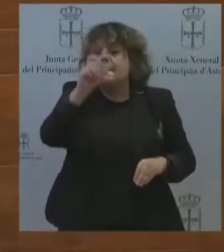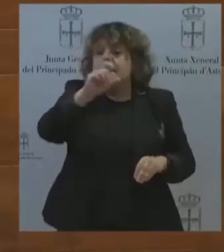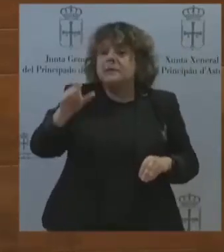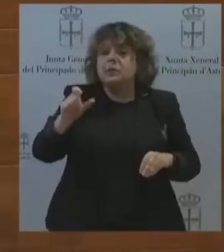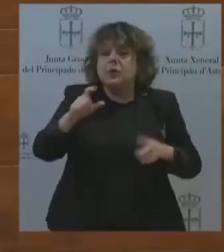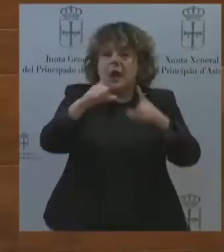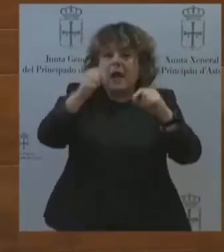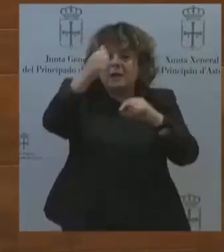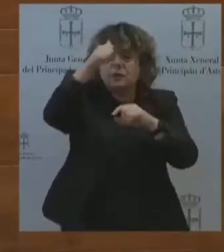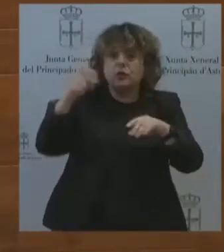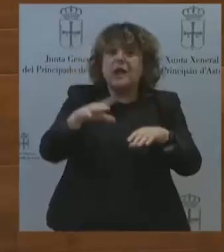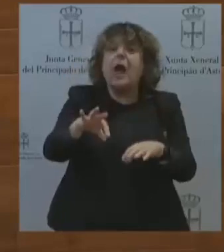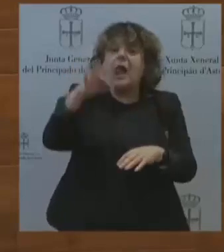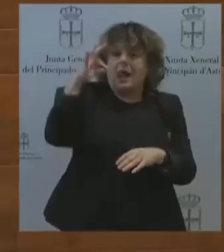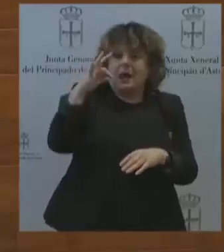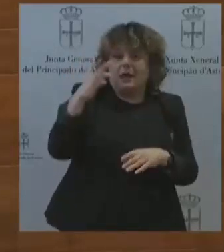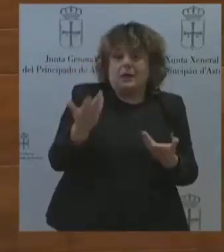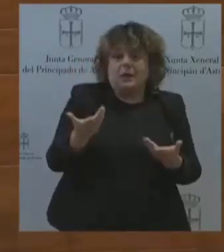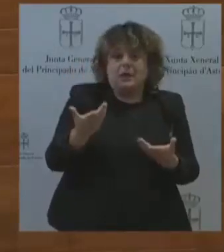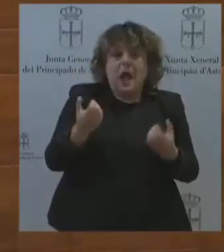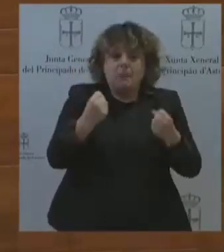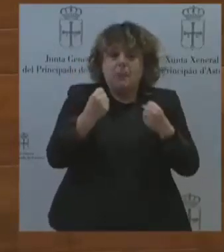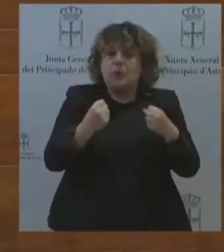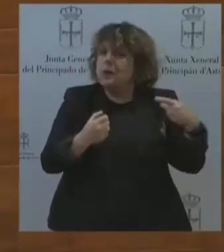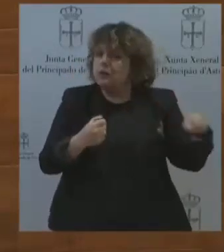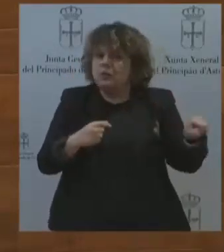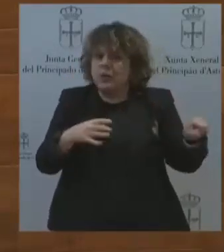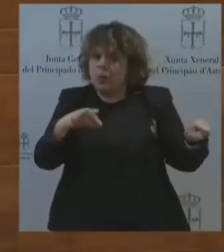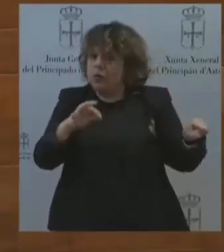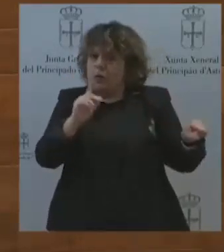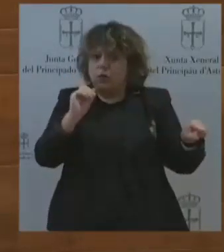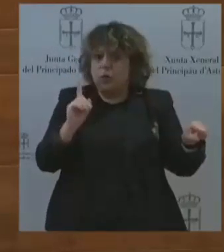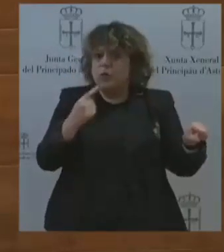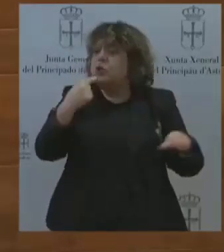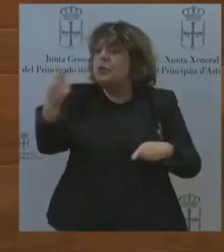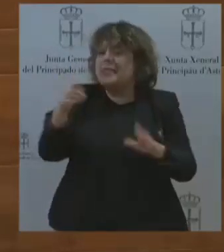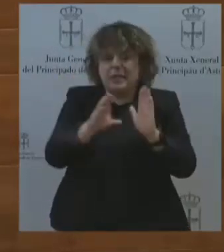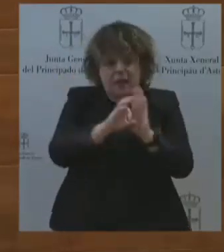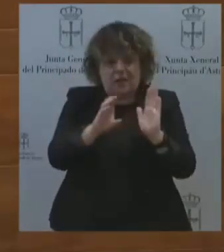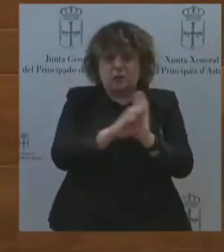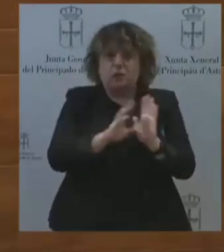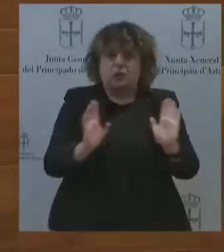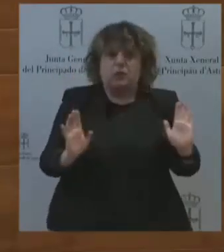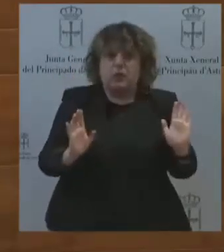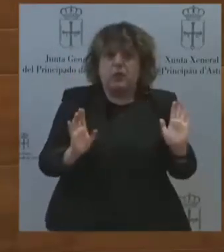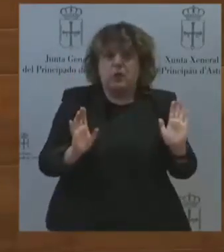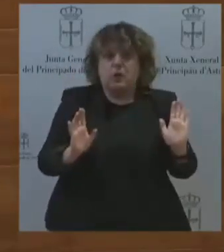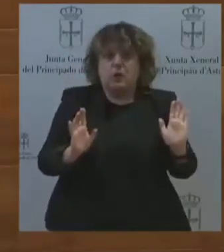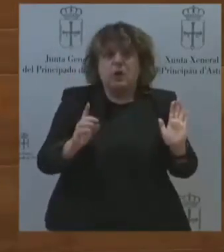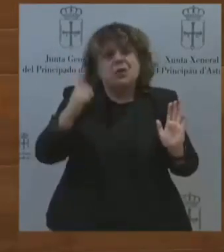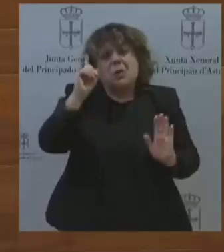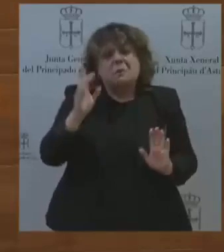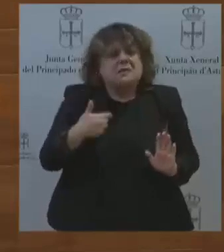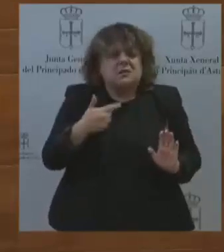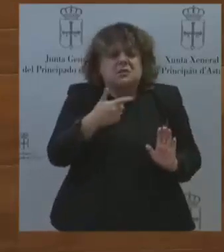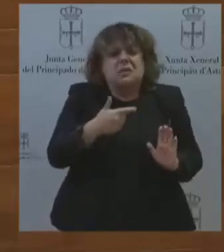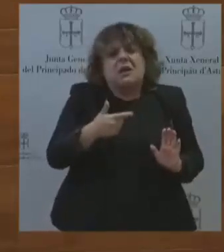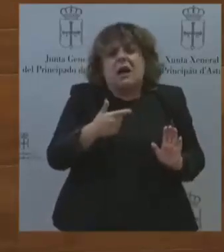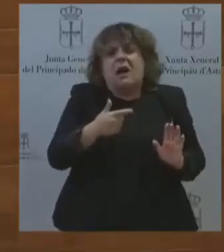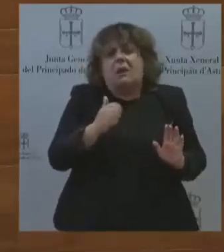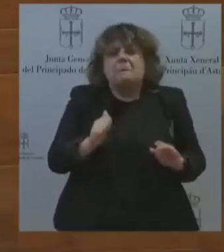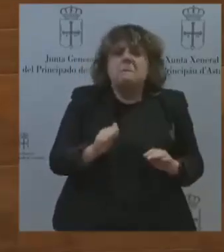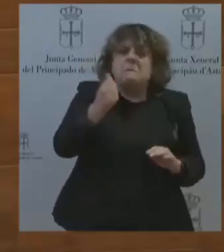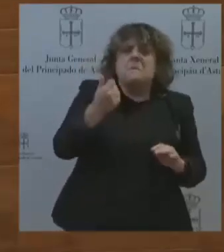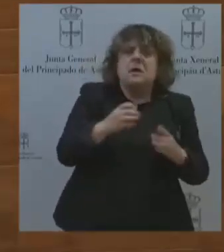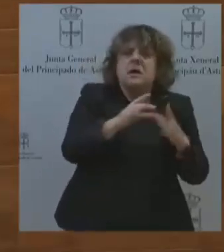Y no es una cosa que lo diga yo, lo dice la Constitución. No se crea más que nadie. Y como usted mismo recomendó en el debate electoral,